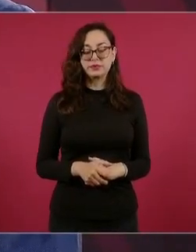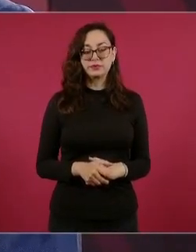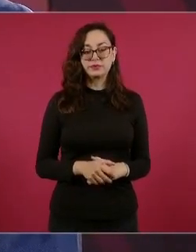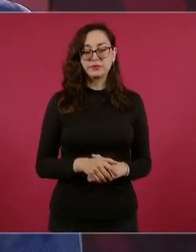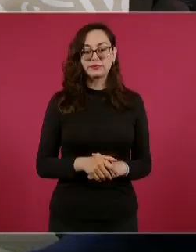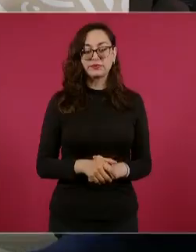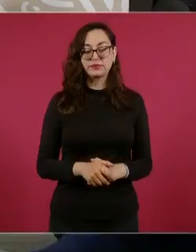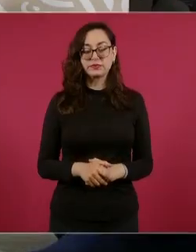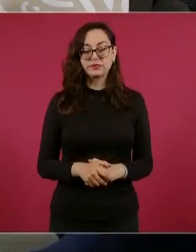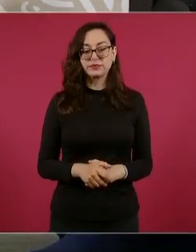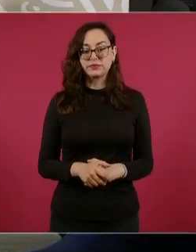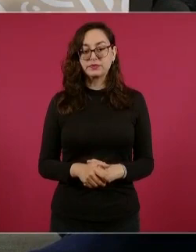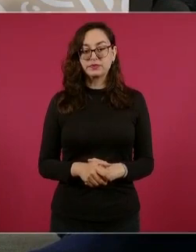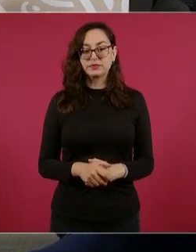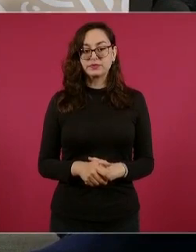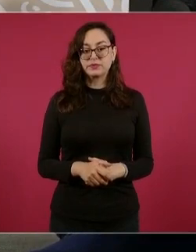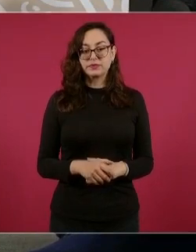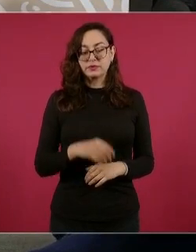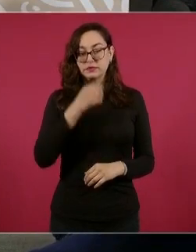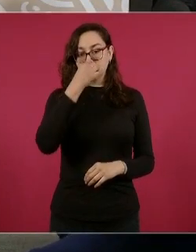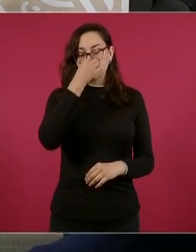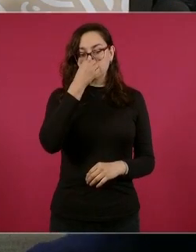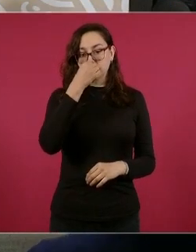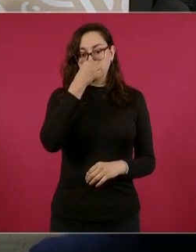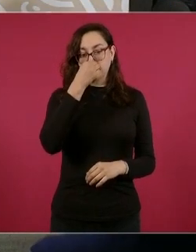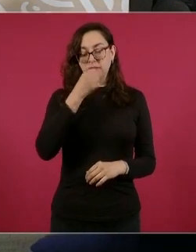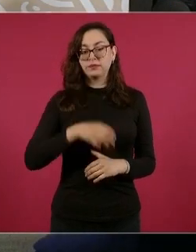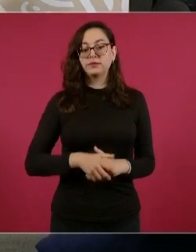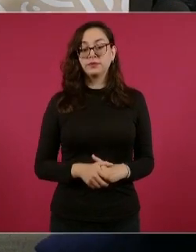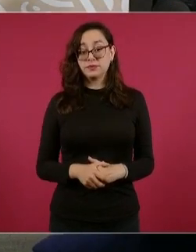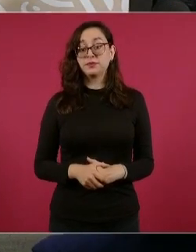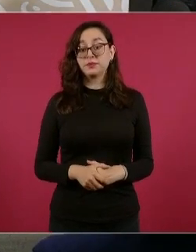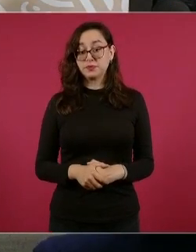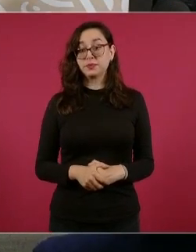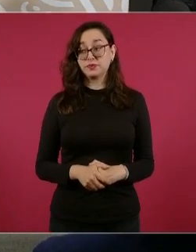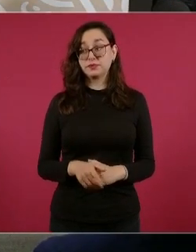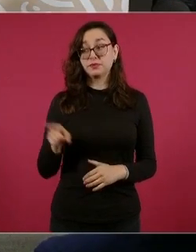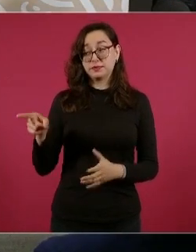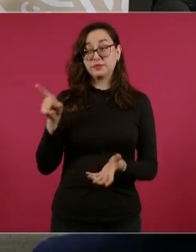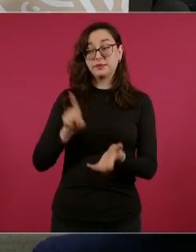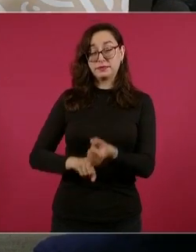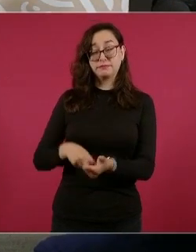entonces sí hace falta la transformación,